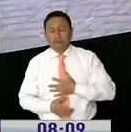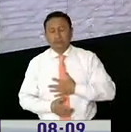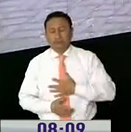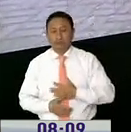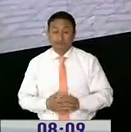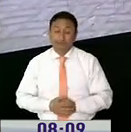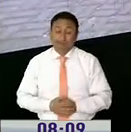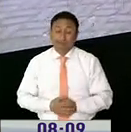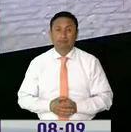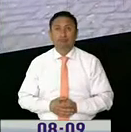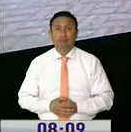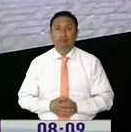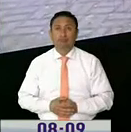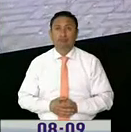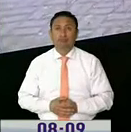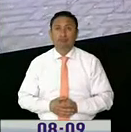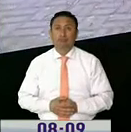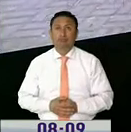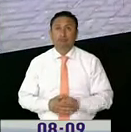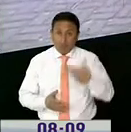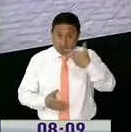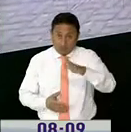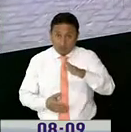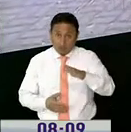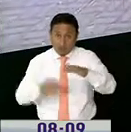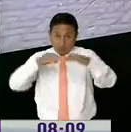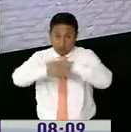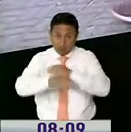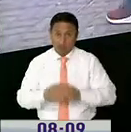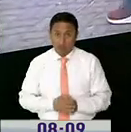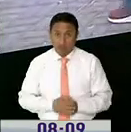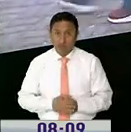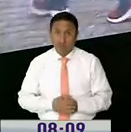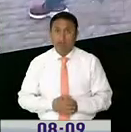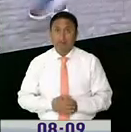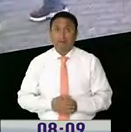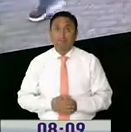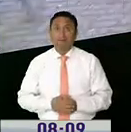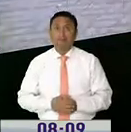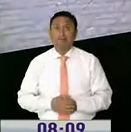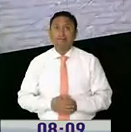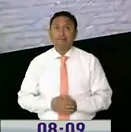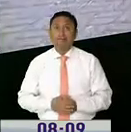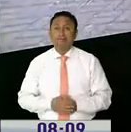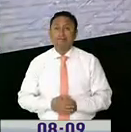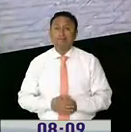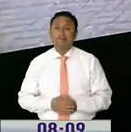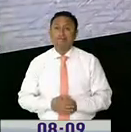Sofía. Ya estamos en la puerta. ¿Cómo va el tema?